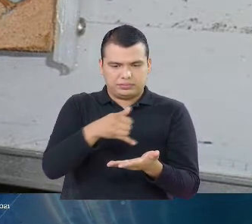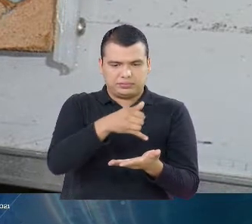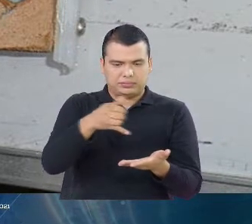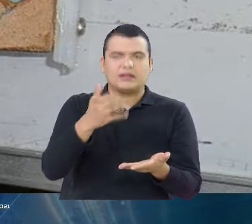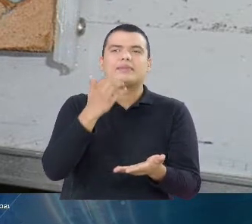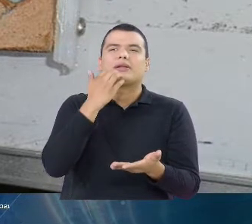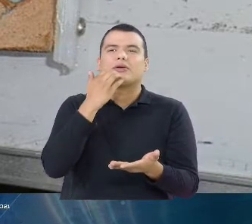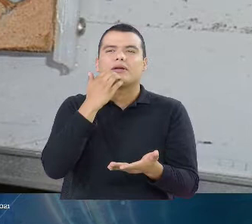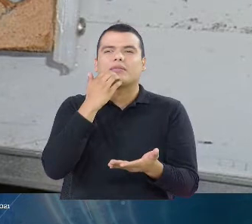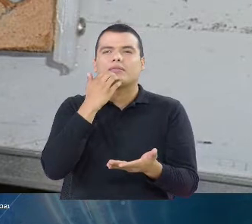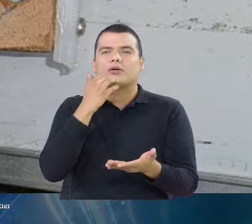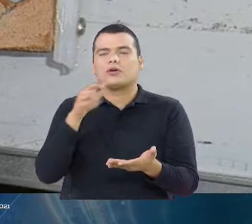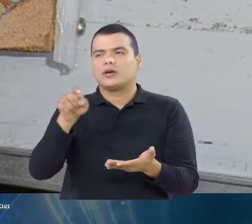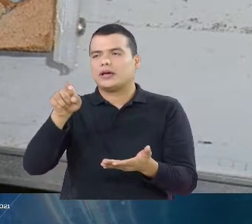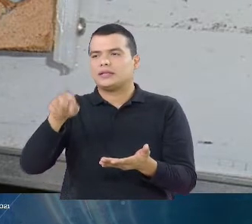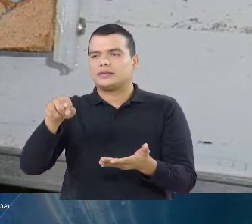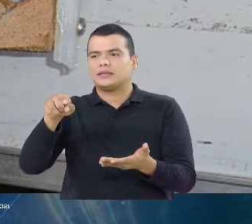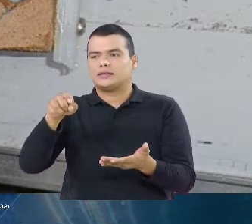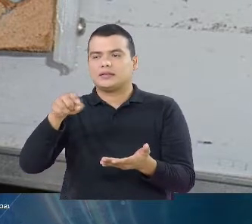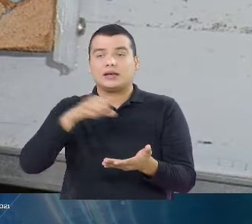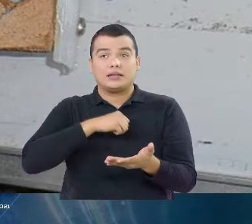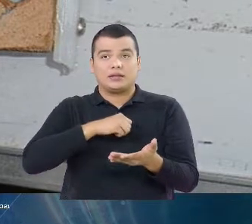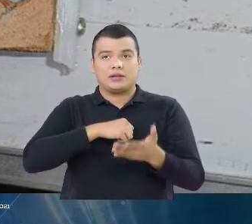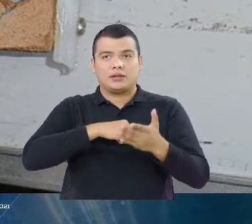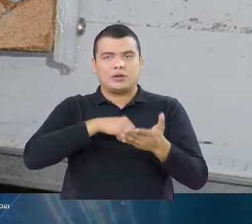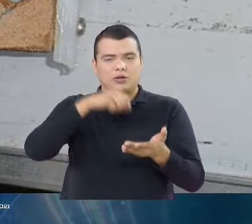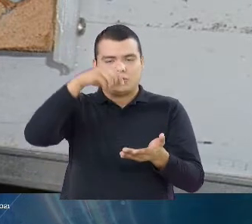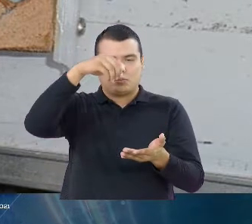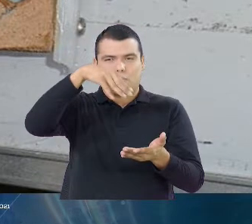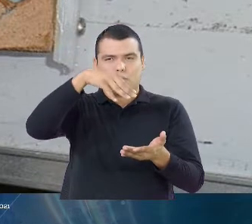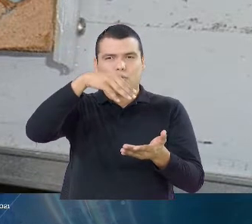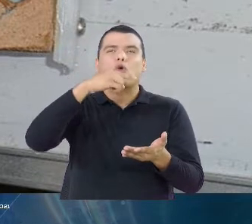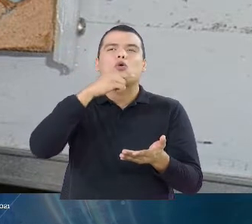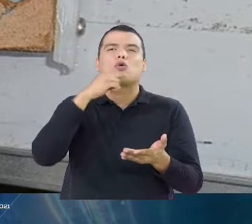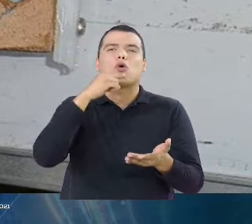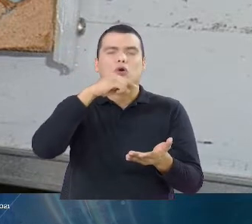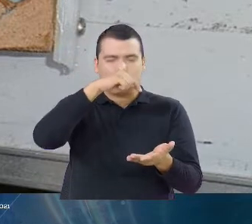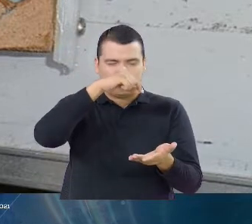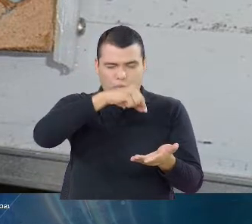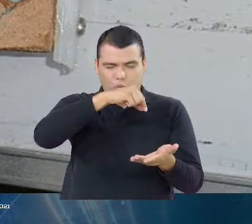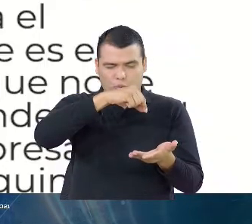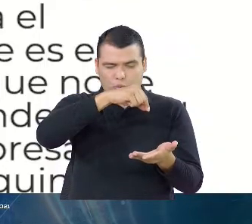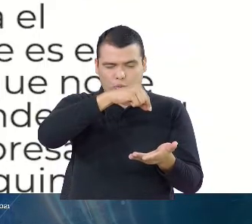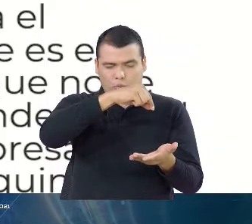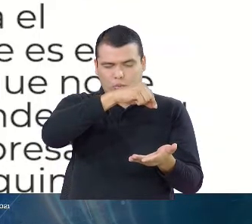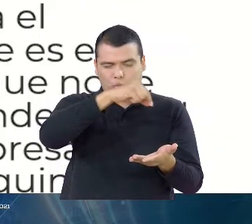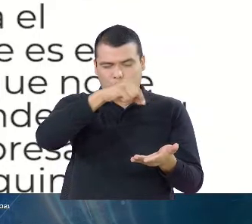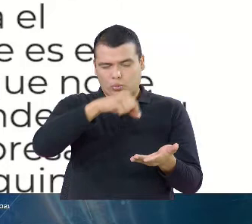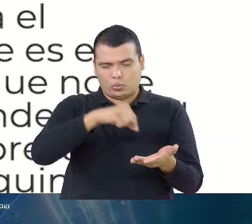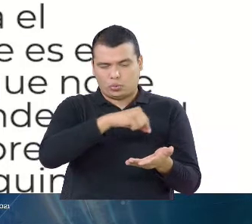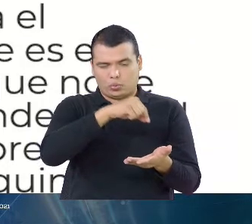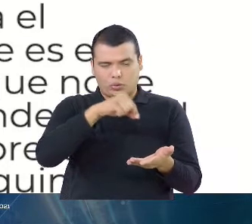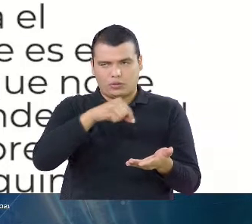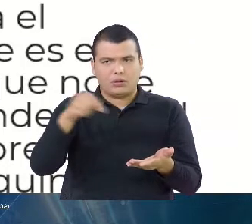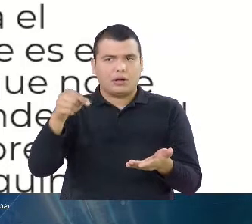necesitaría un eje Z porque el láser lo único que necesitaría sería apagarlo cuando no necesitara que dibuje.